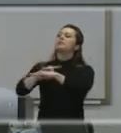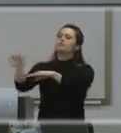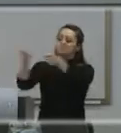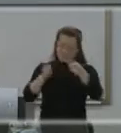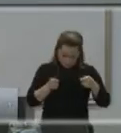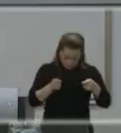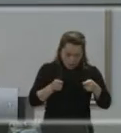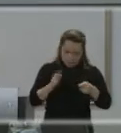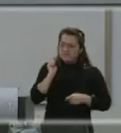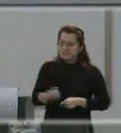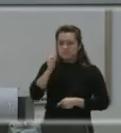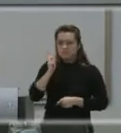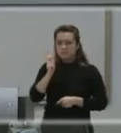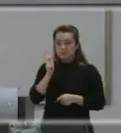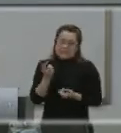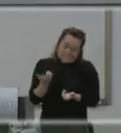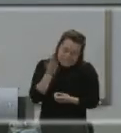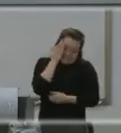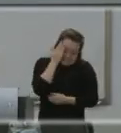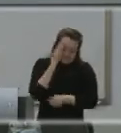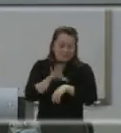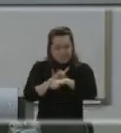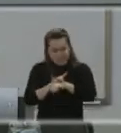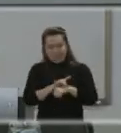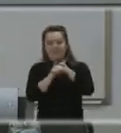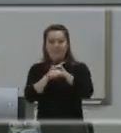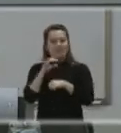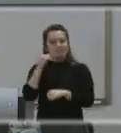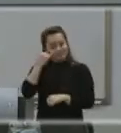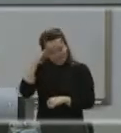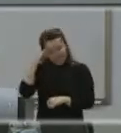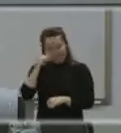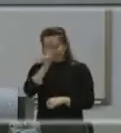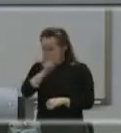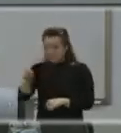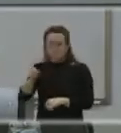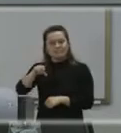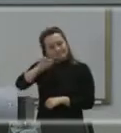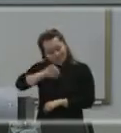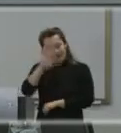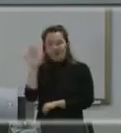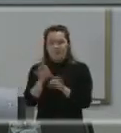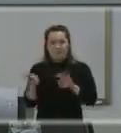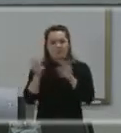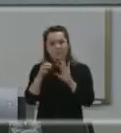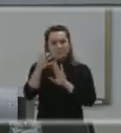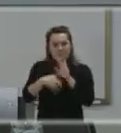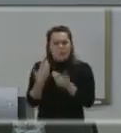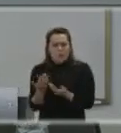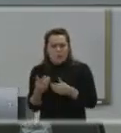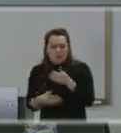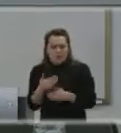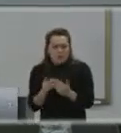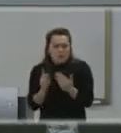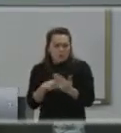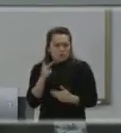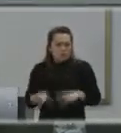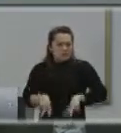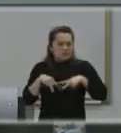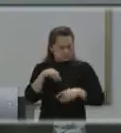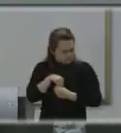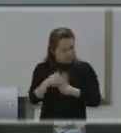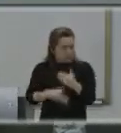salud no sea importante. Médicos y psiquiatras pueden cumplir un rol muy importante para que uno pueda continuar con su proyecto de vida. Lo que